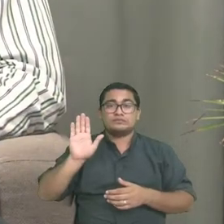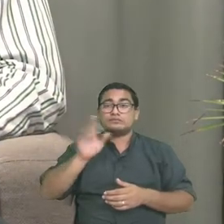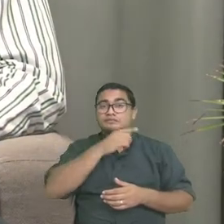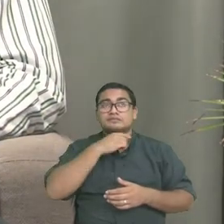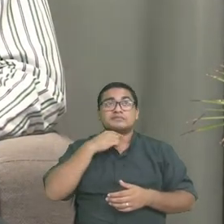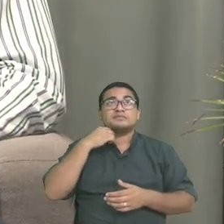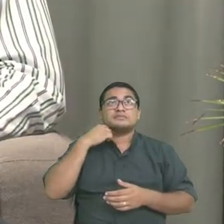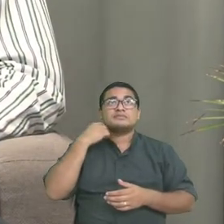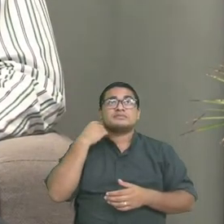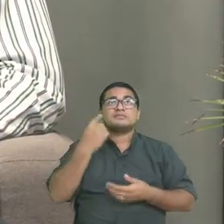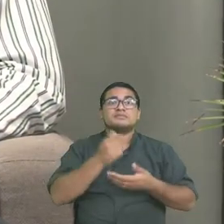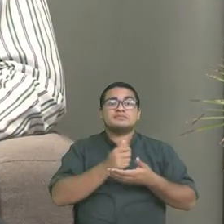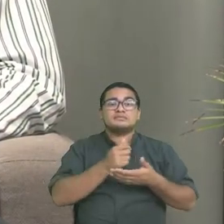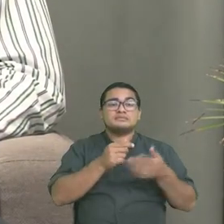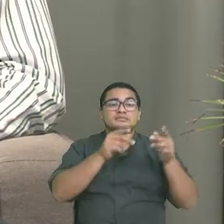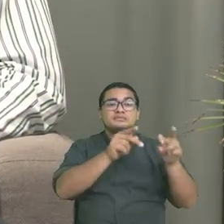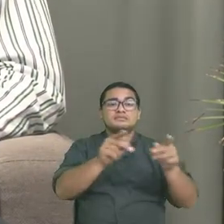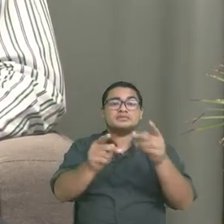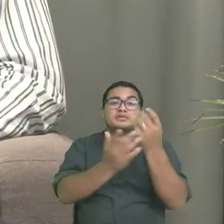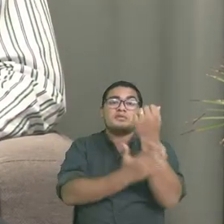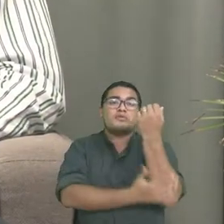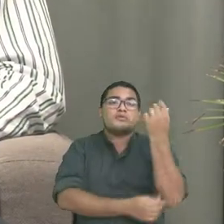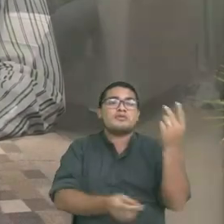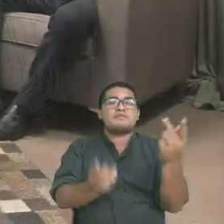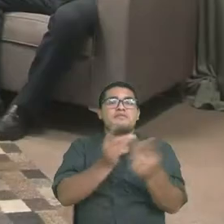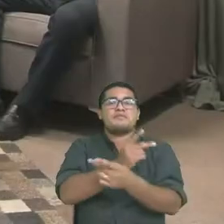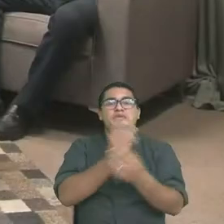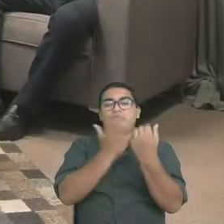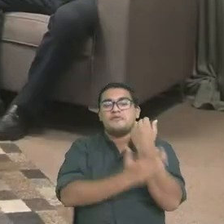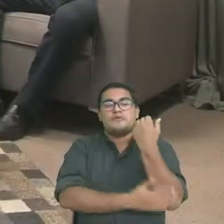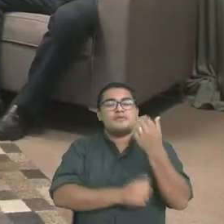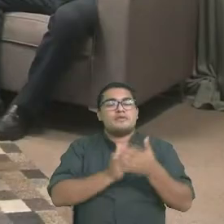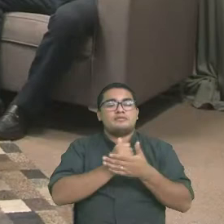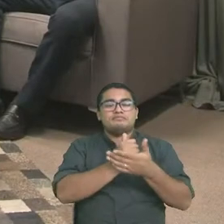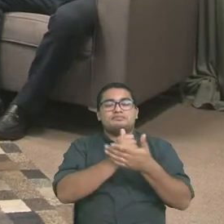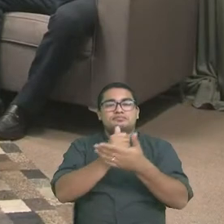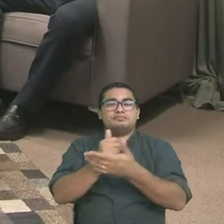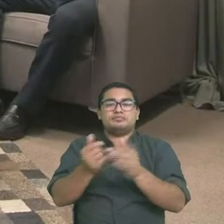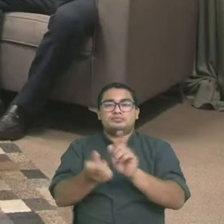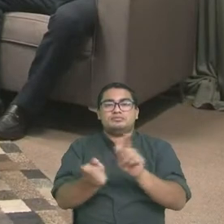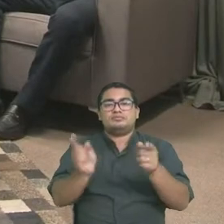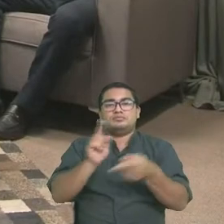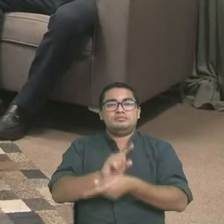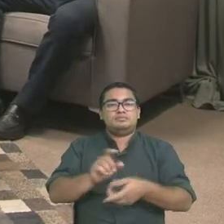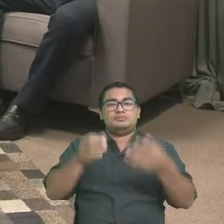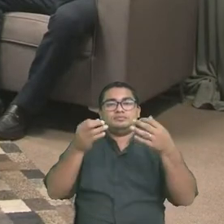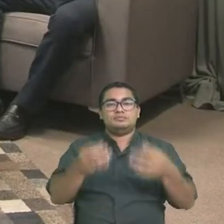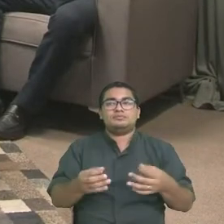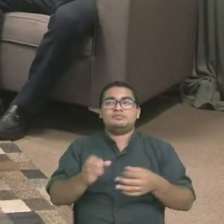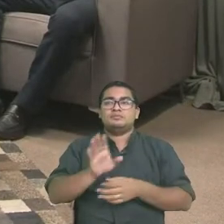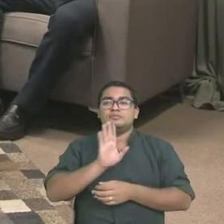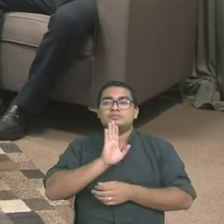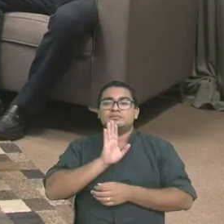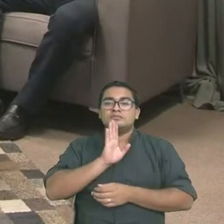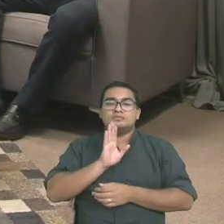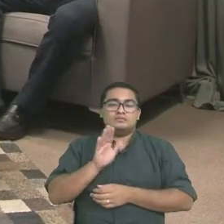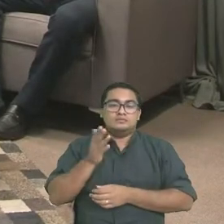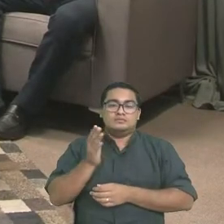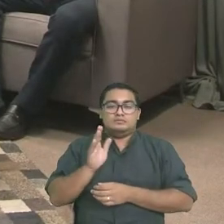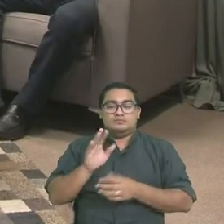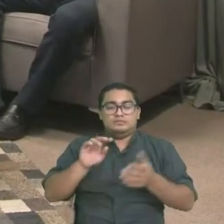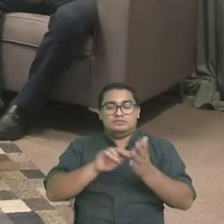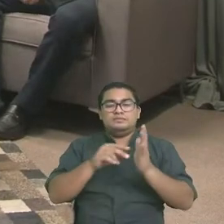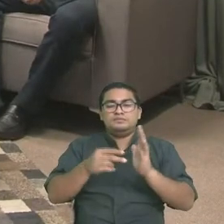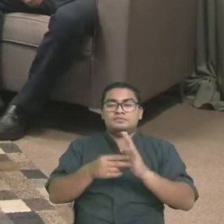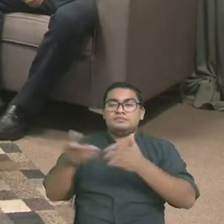verdad con la reducción de la pobreza y la pobreza extrema. Entonces, cuando estamos hablando del factor